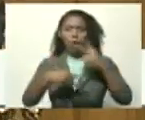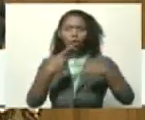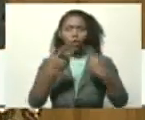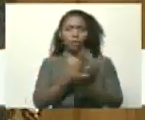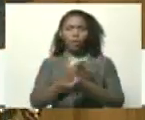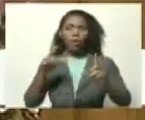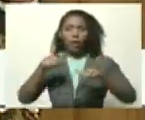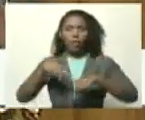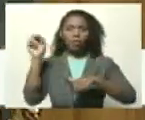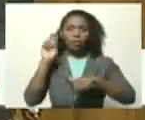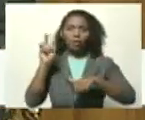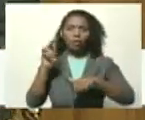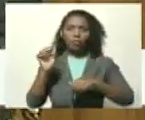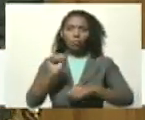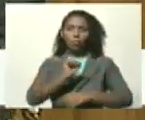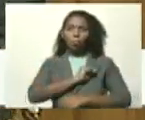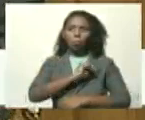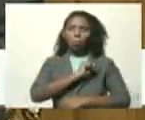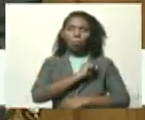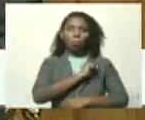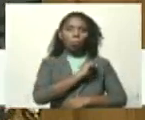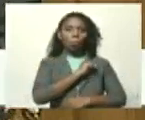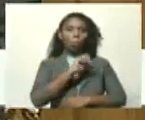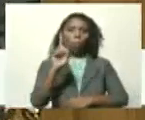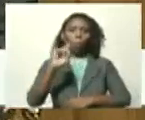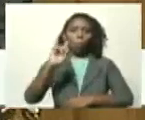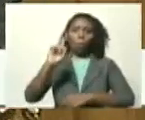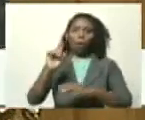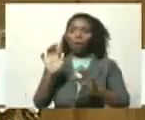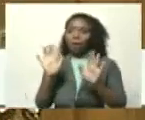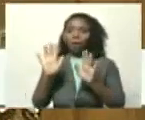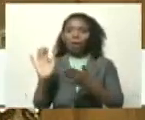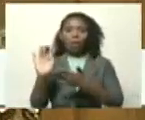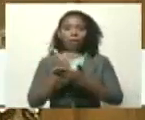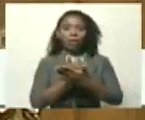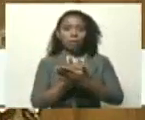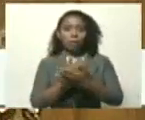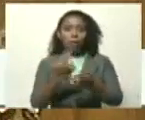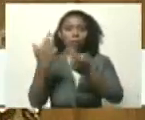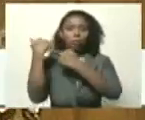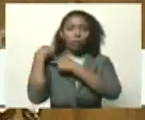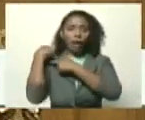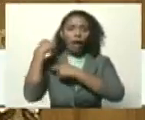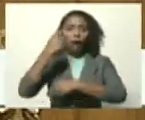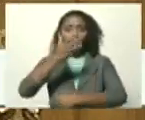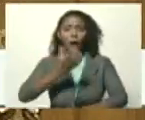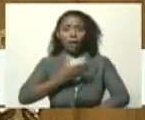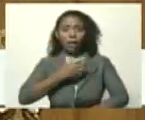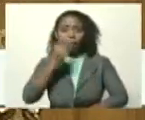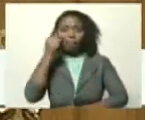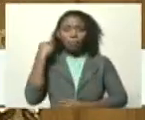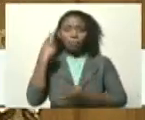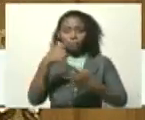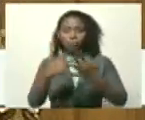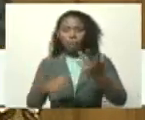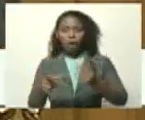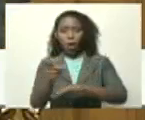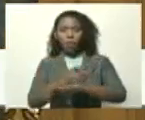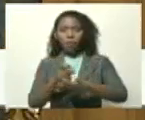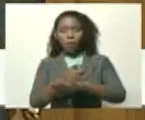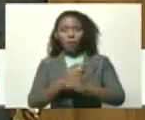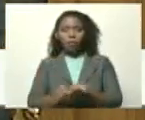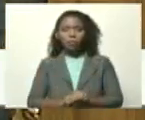democrático en Venezuela, se asustan. No, que le va a quitar responsabilidades a los alcaldes, a los